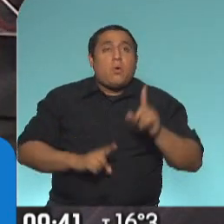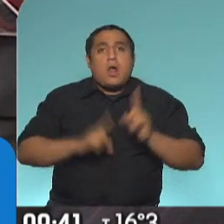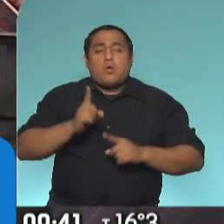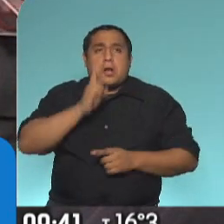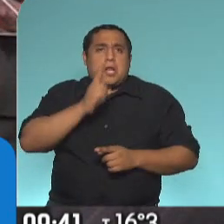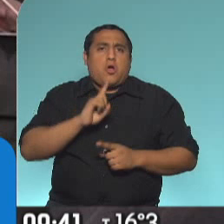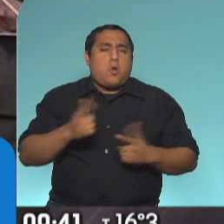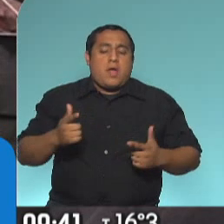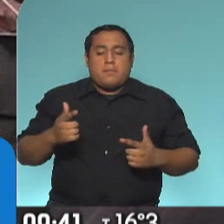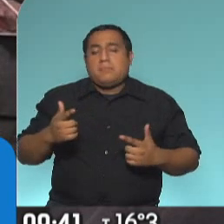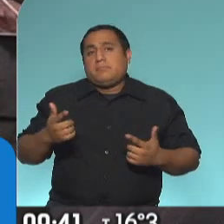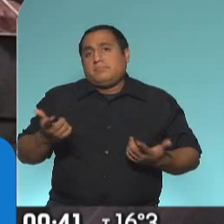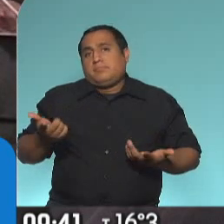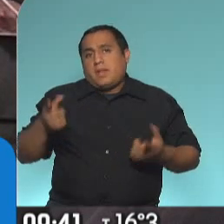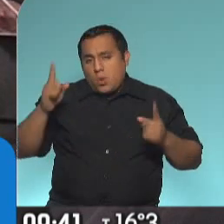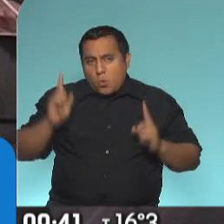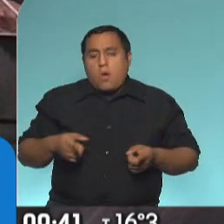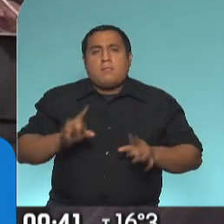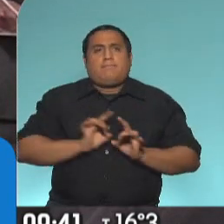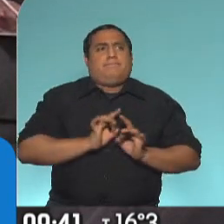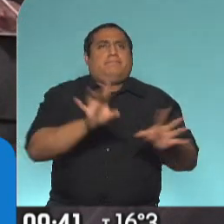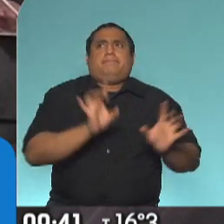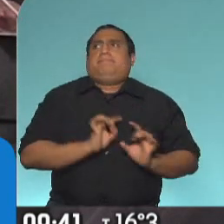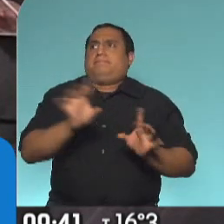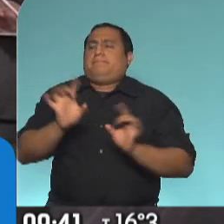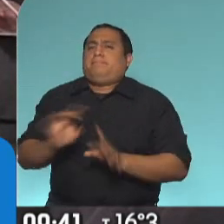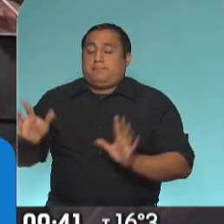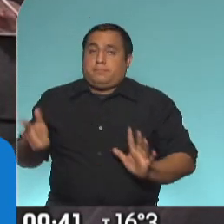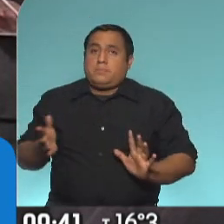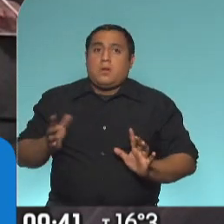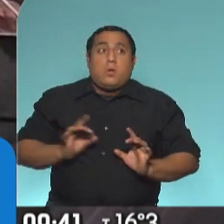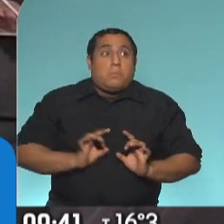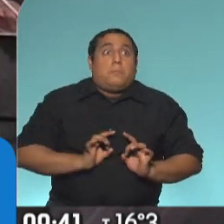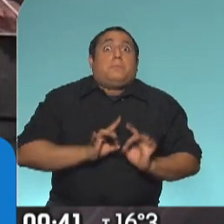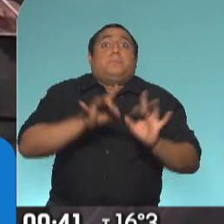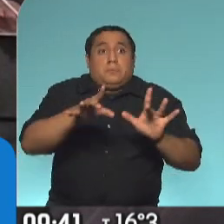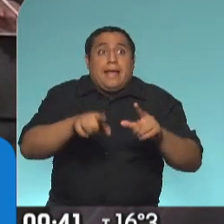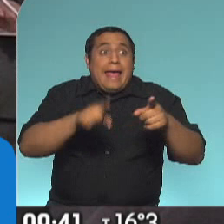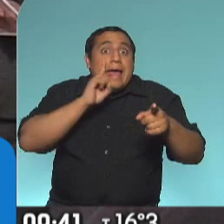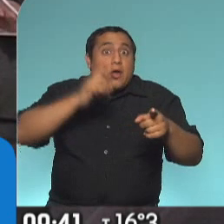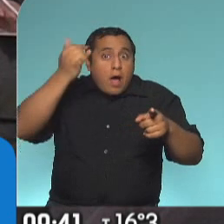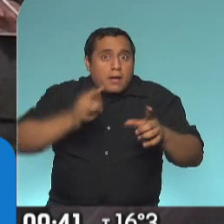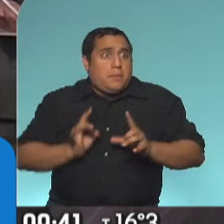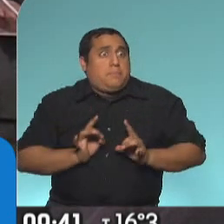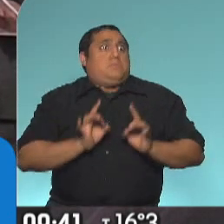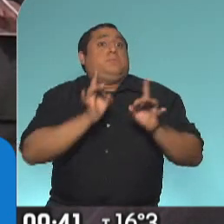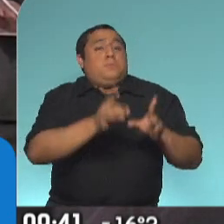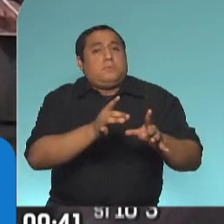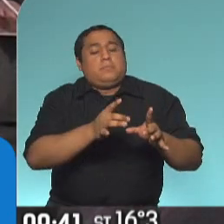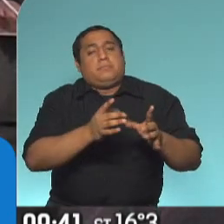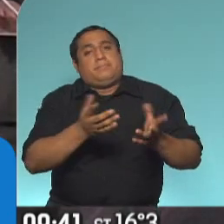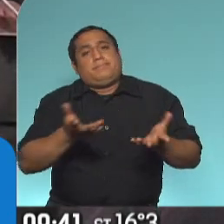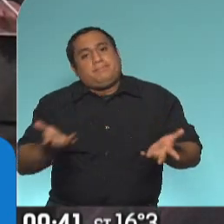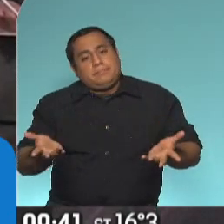riesgo de tener complicaciones y fallecer somos transmisores, y si se lo transmitimos a alguien que sí tiene riesgo, la posibilidad